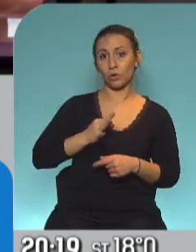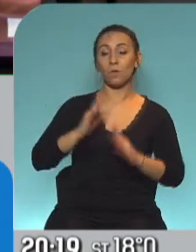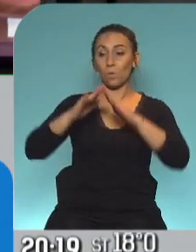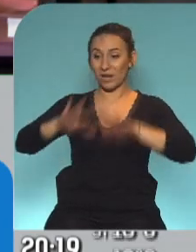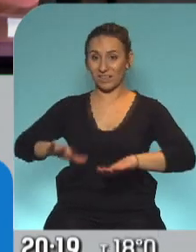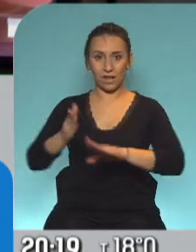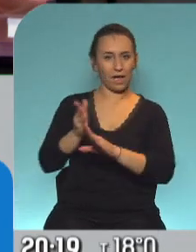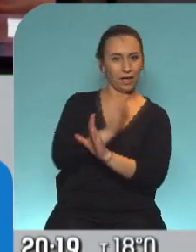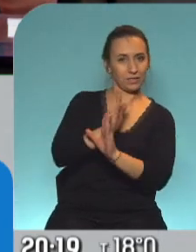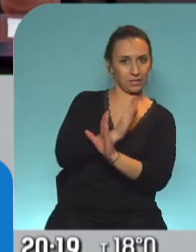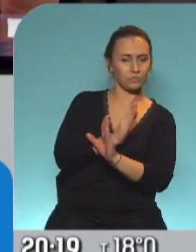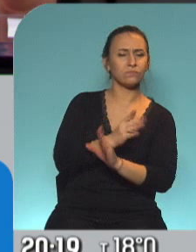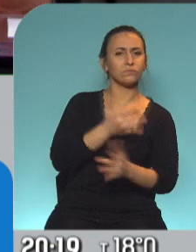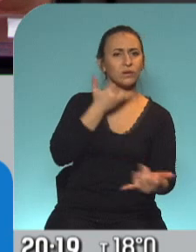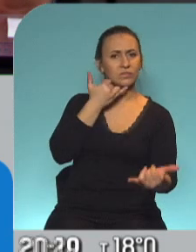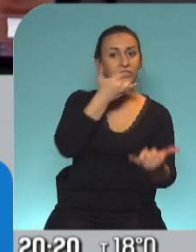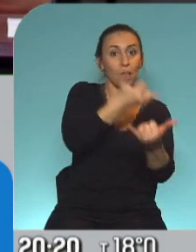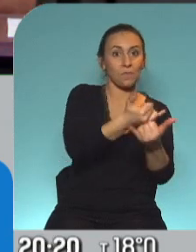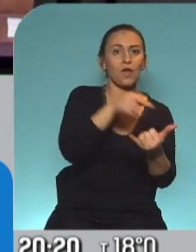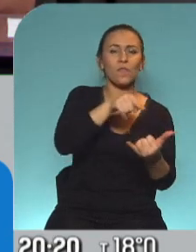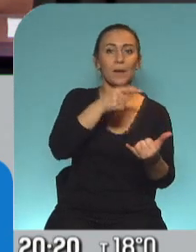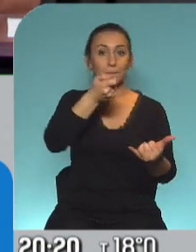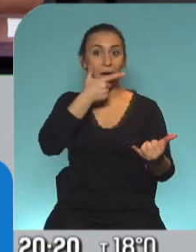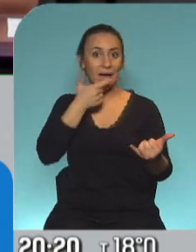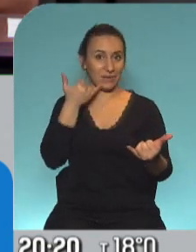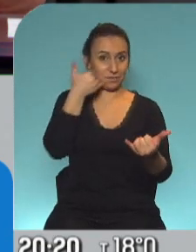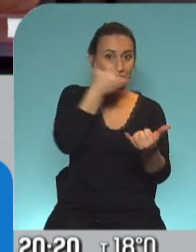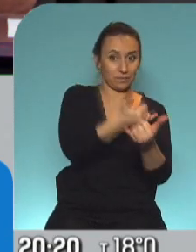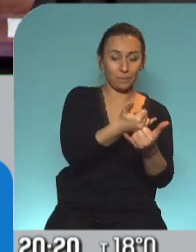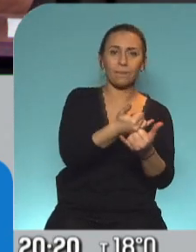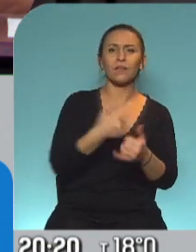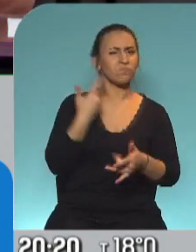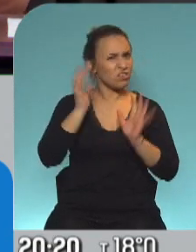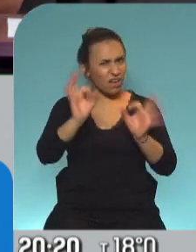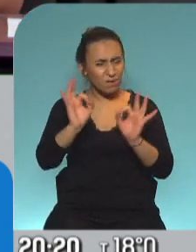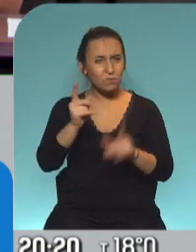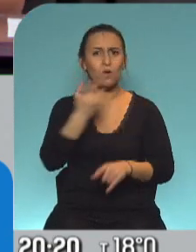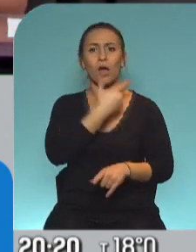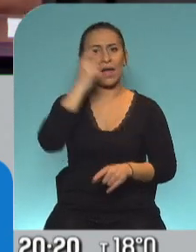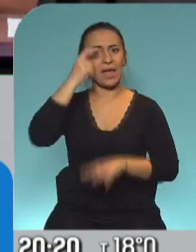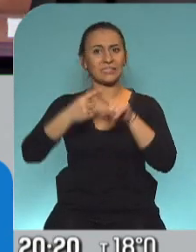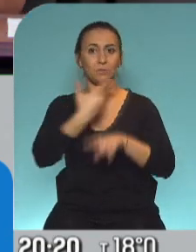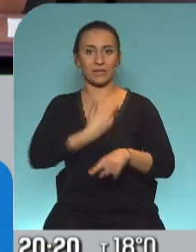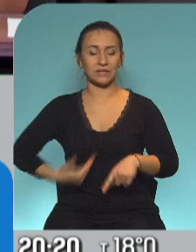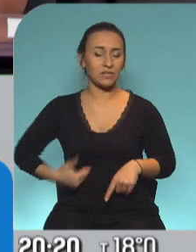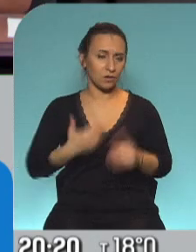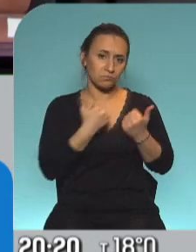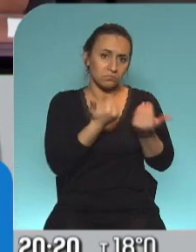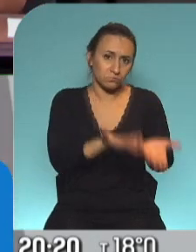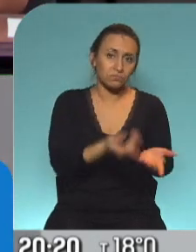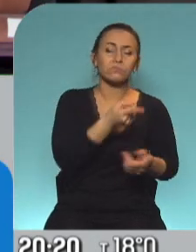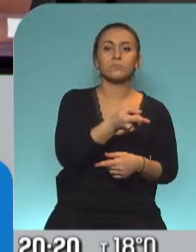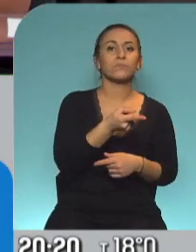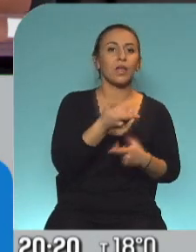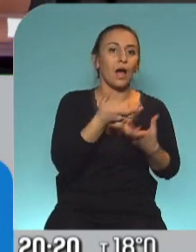ese llamado de Mauricio Macri, del que todos supimos que el expresidente se había puesto a disposición del presidente actual, pero él revela una parte de la